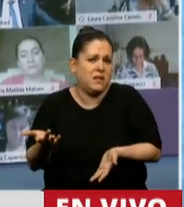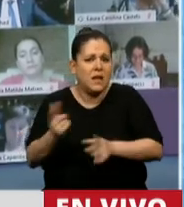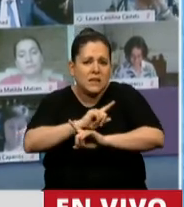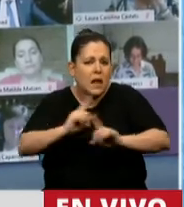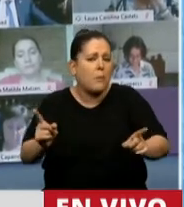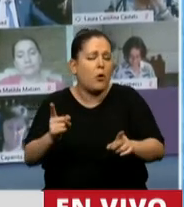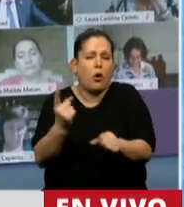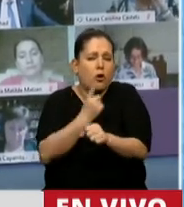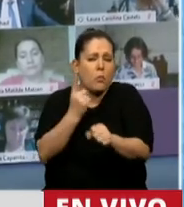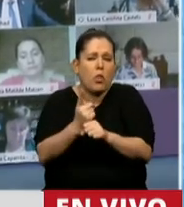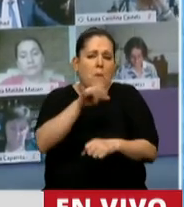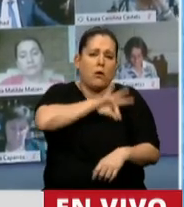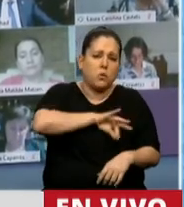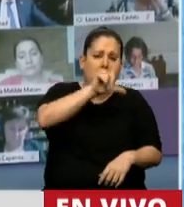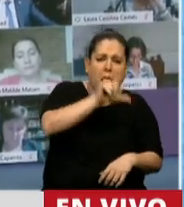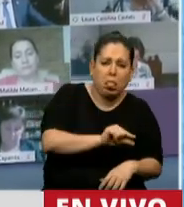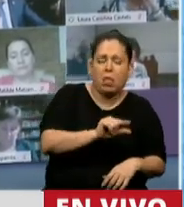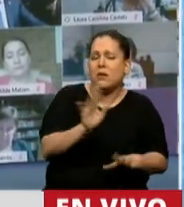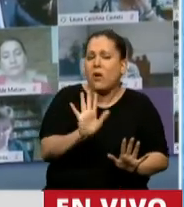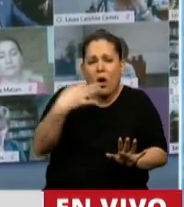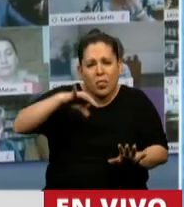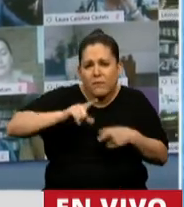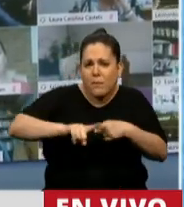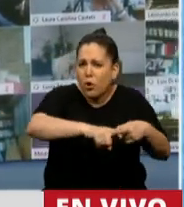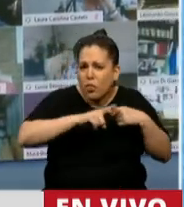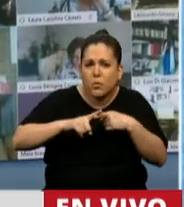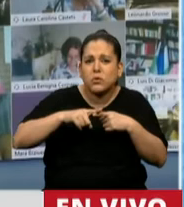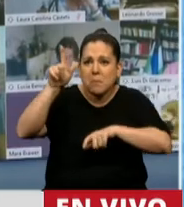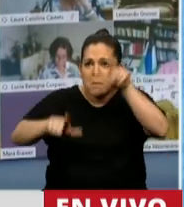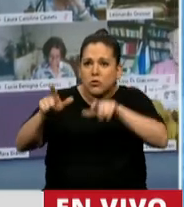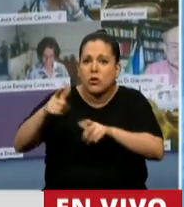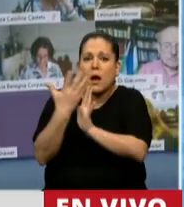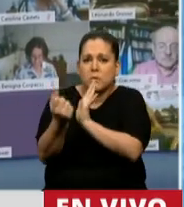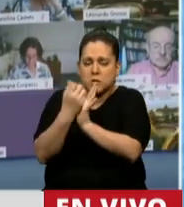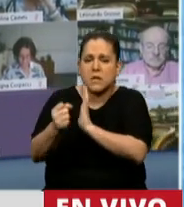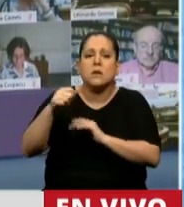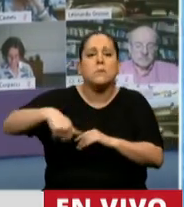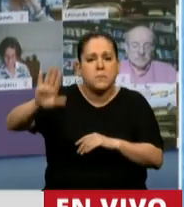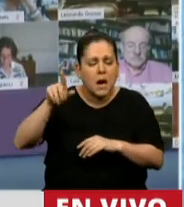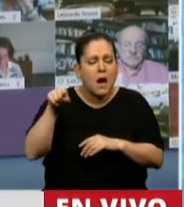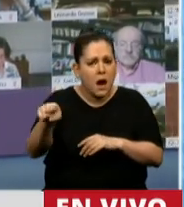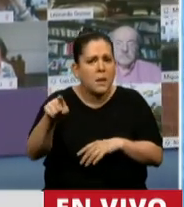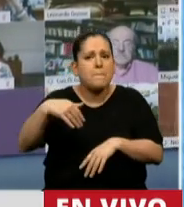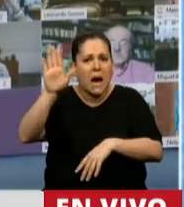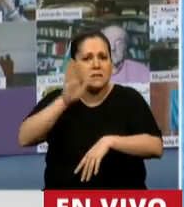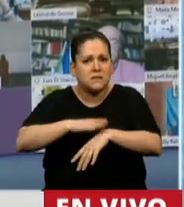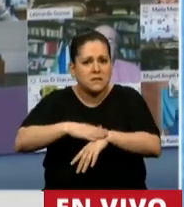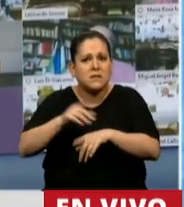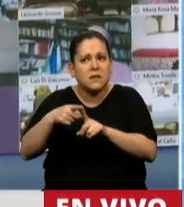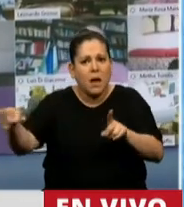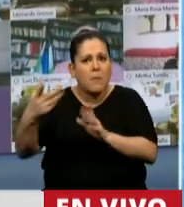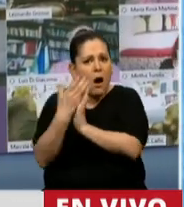seguir achicando los haberes. Discutamos estas cosas. Quienes más aportaron y por más tiempo